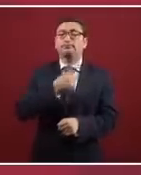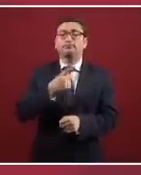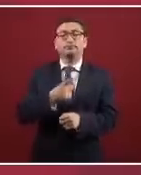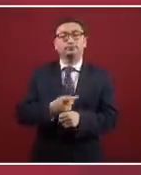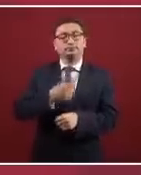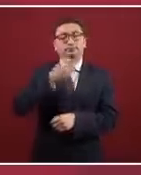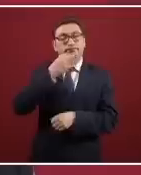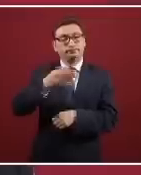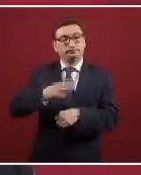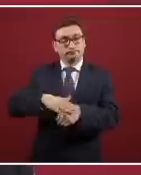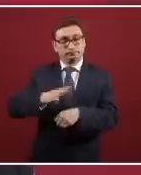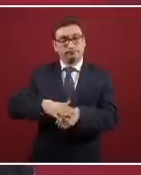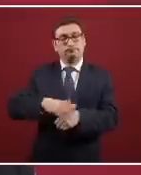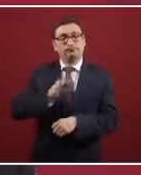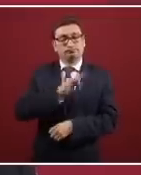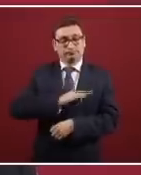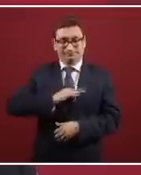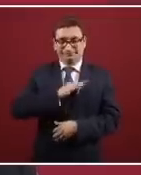por la investigación,